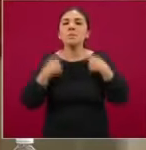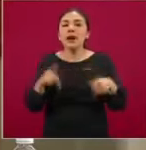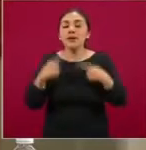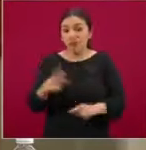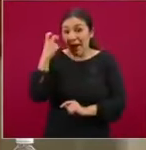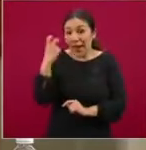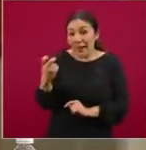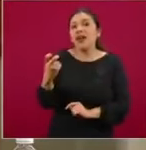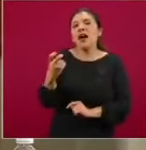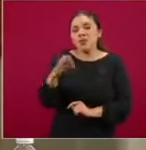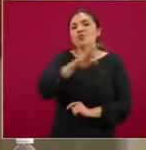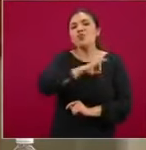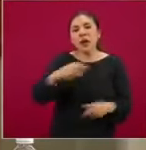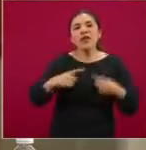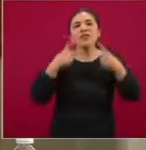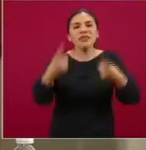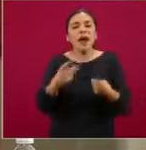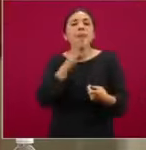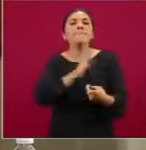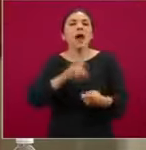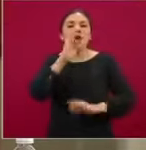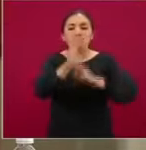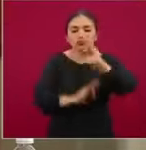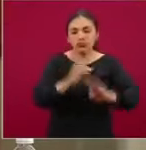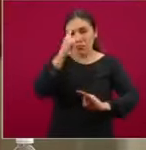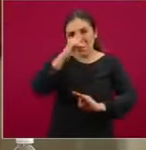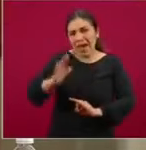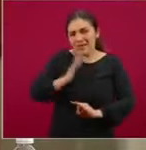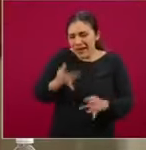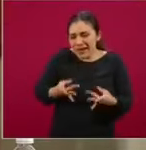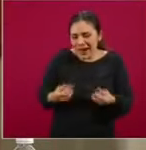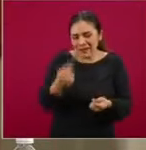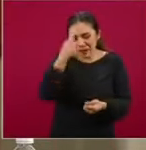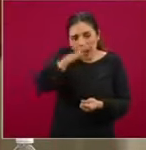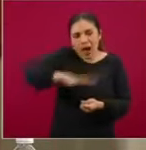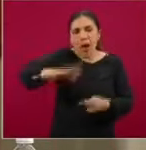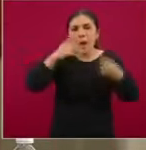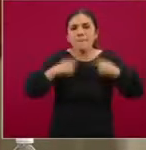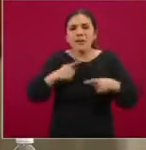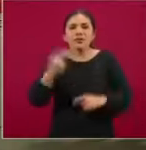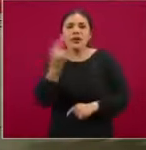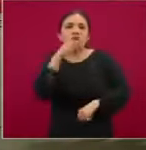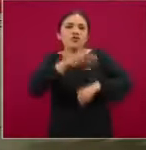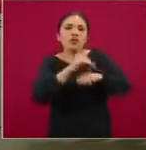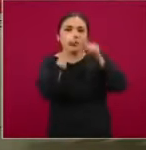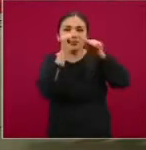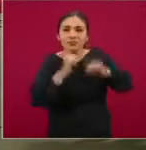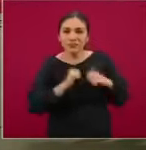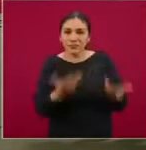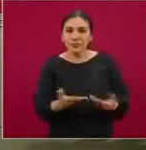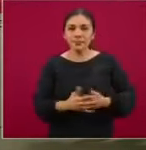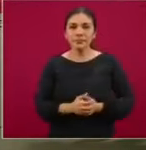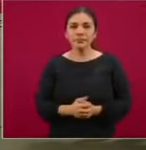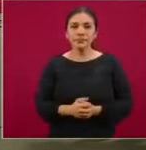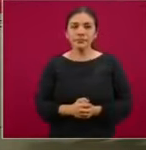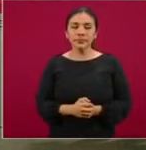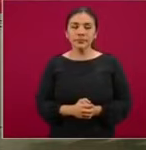forma garantizar mejores tratamientos de calidad para nuestra población. Siguiente.